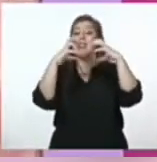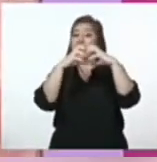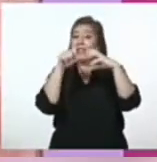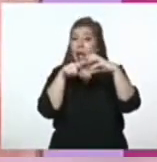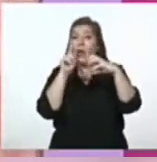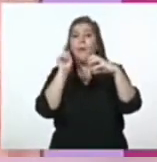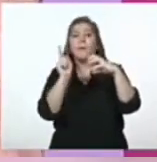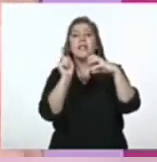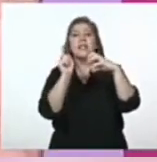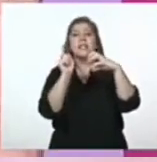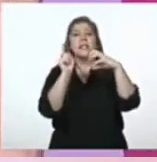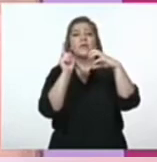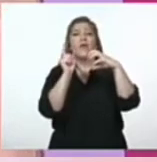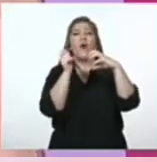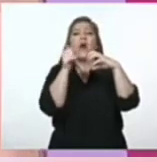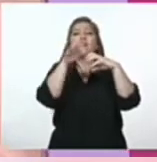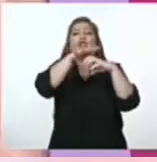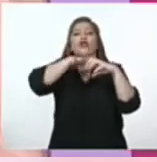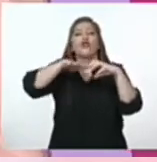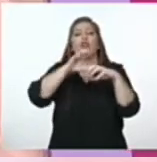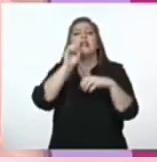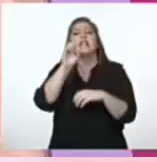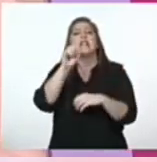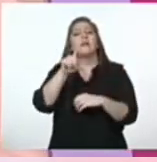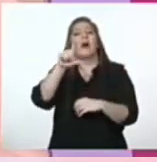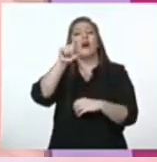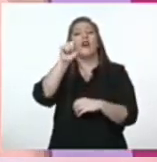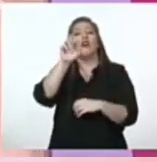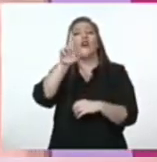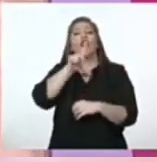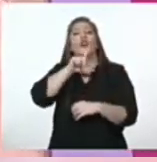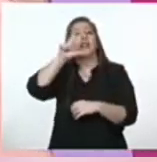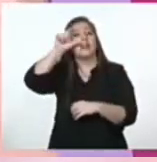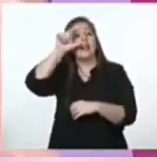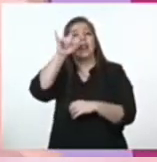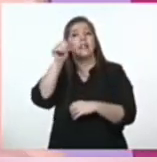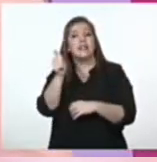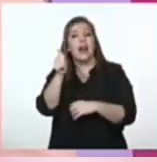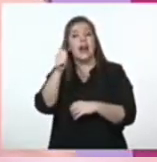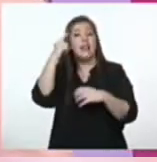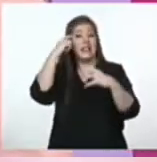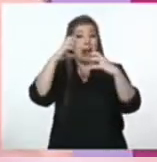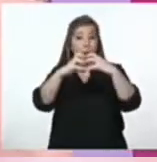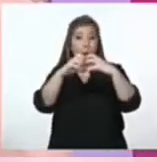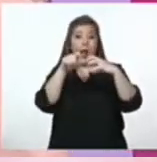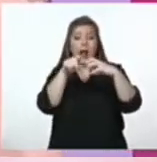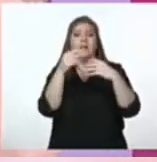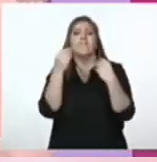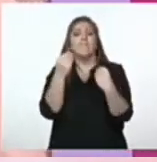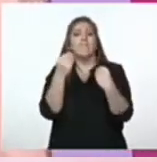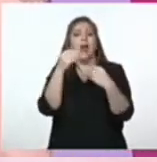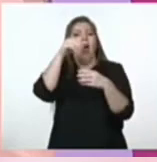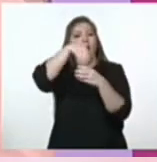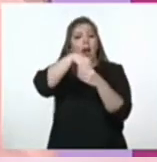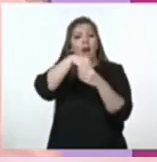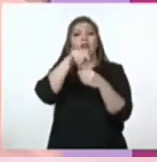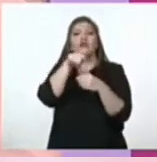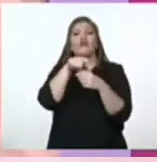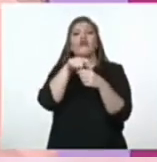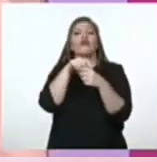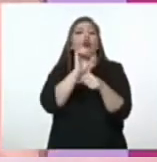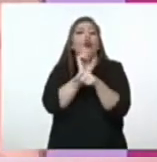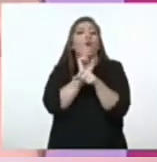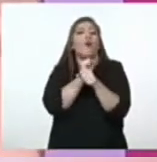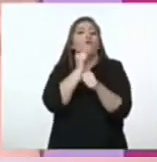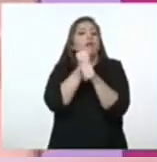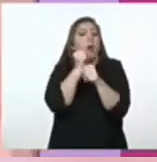va a ubicarse una zona que conocemos como corteza cerebral, que es donde van a suceder justamente las funciones más